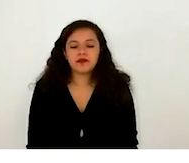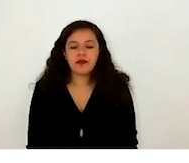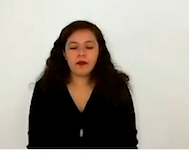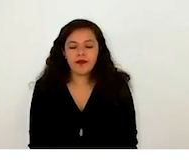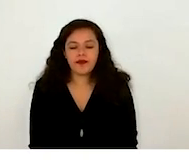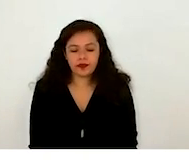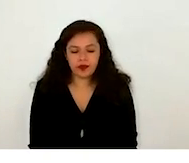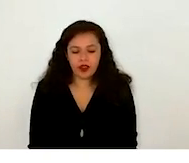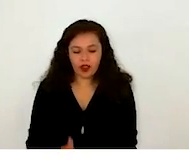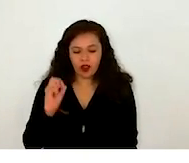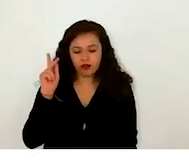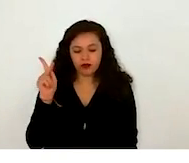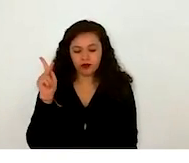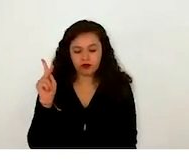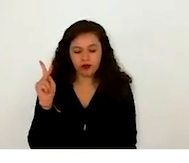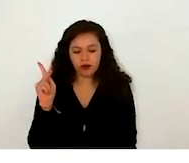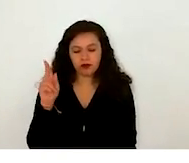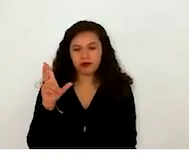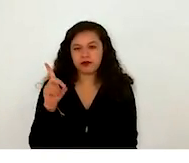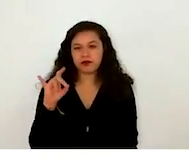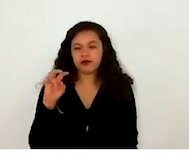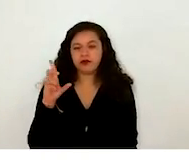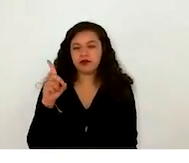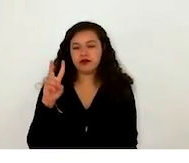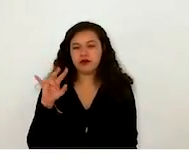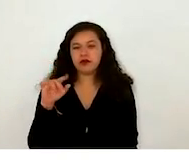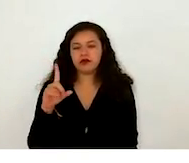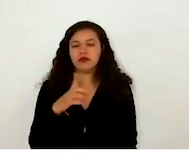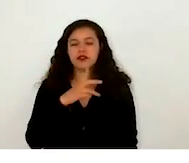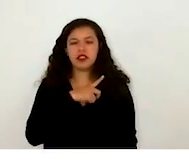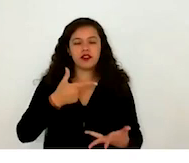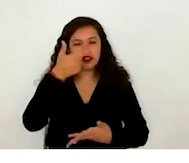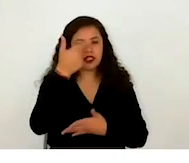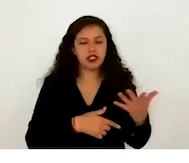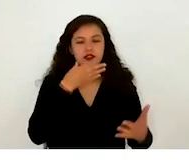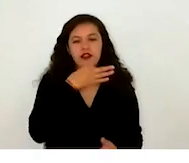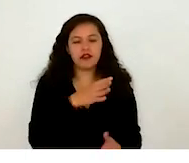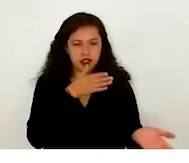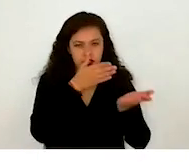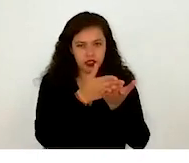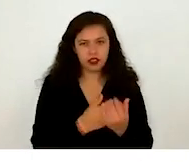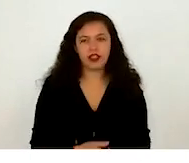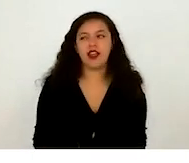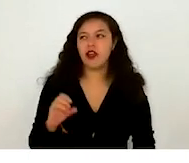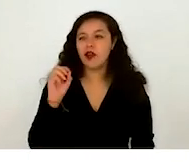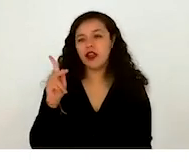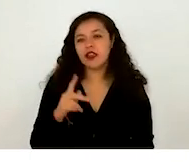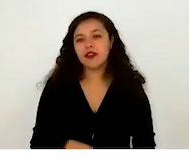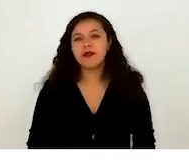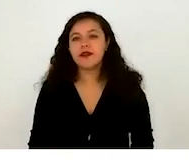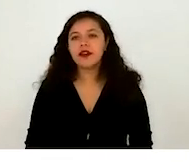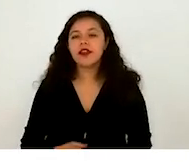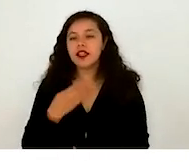ok aquí dice este david si hay que agrandarse en una lista para ir a una fiesta muy bien ok muy